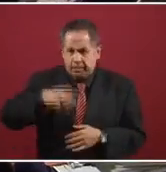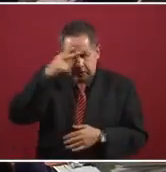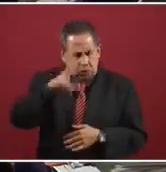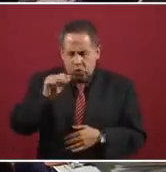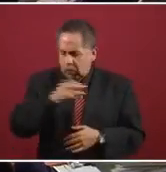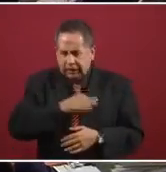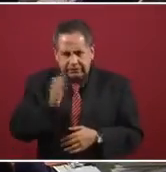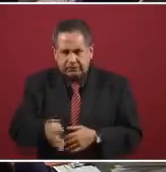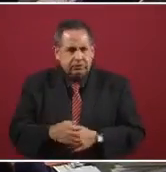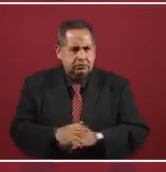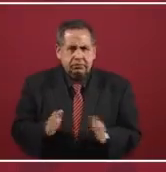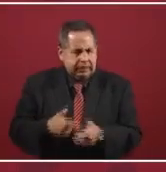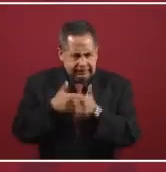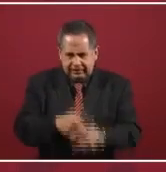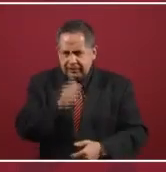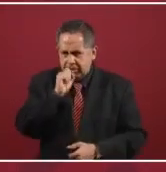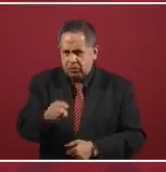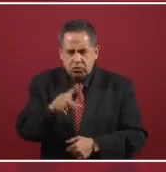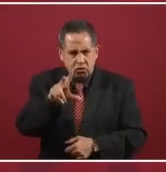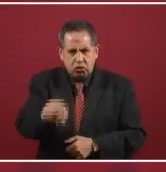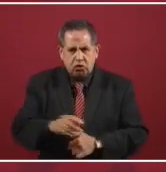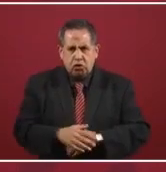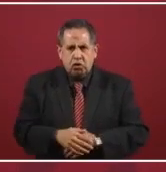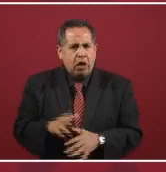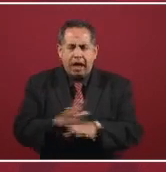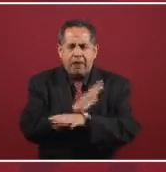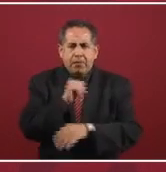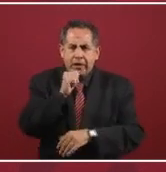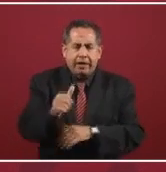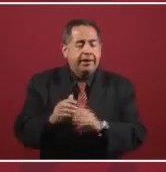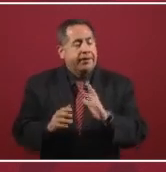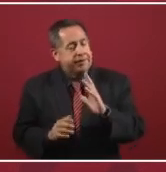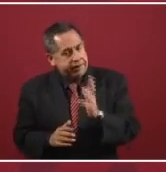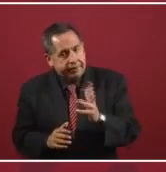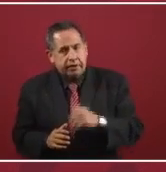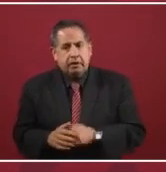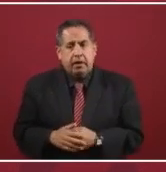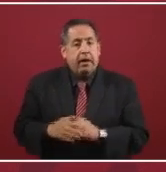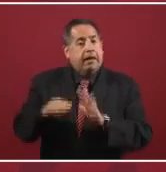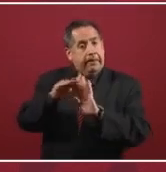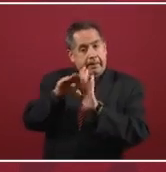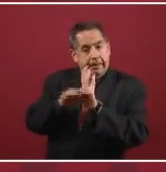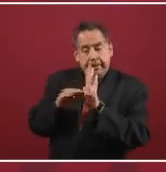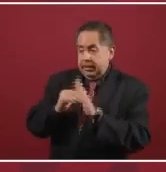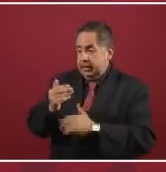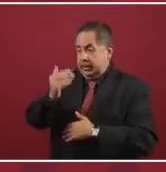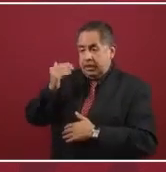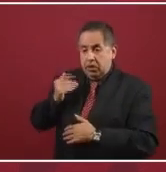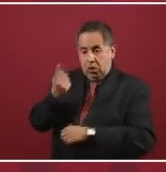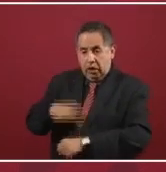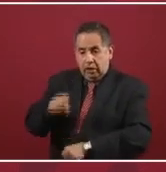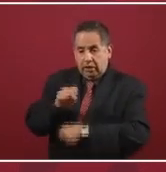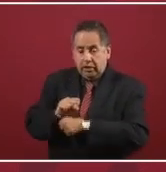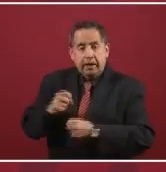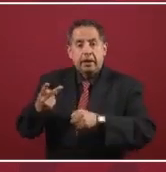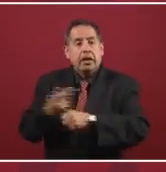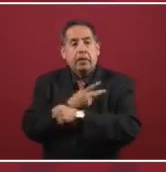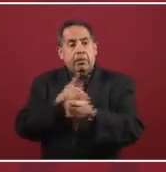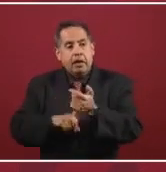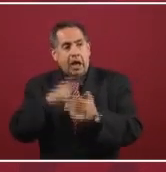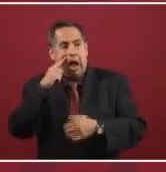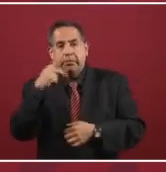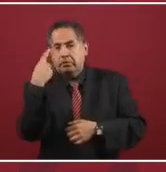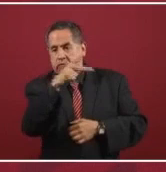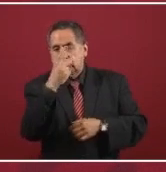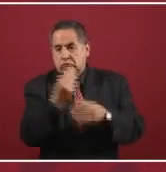admitimos. Y seguimos en lo mismo. O sea, no ha habido cambio. Ahora, respecto a las medidas que tomaron hace una semana, pues habrá que ver cómo evolucionan en sus